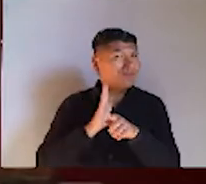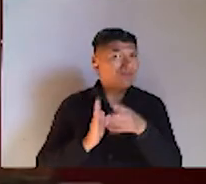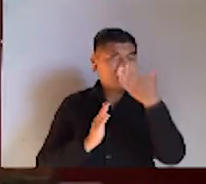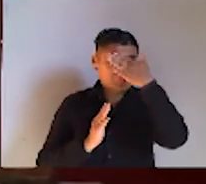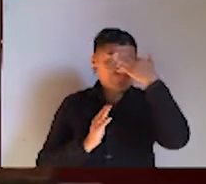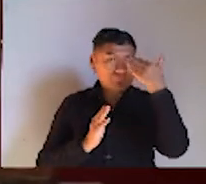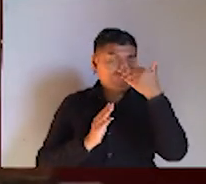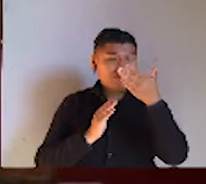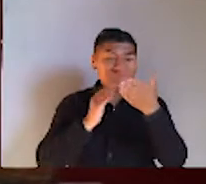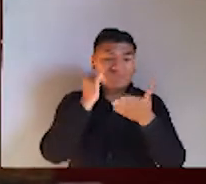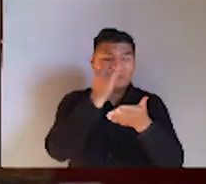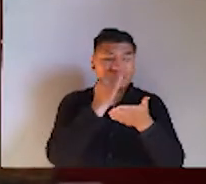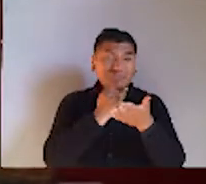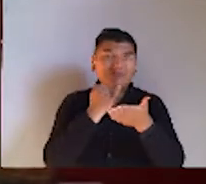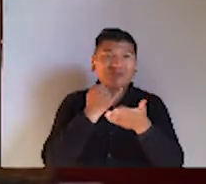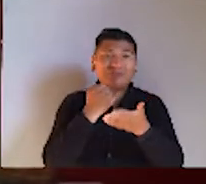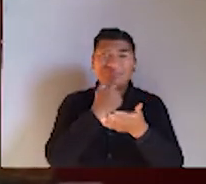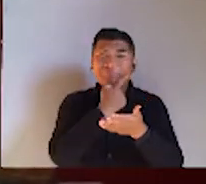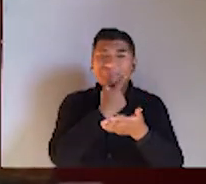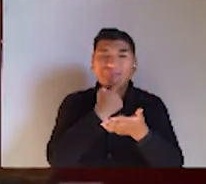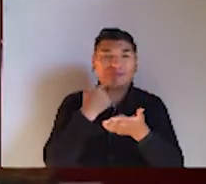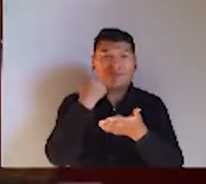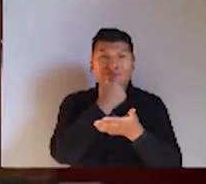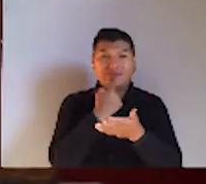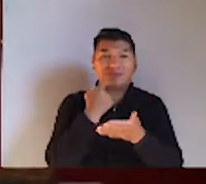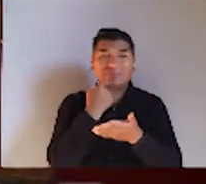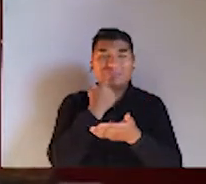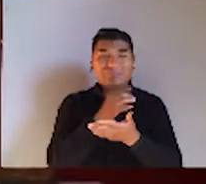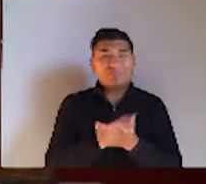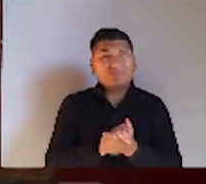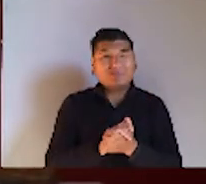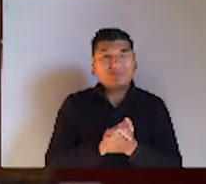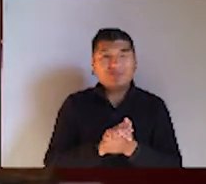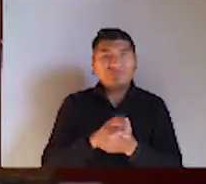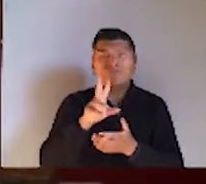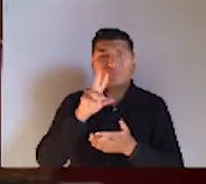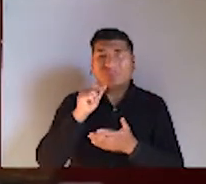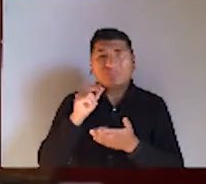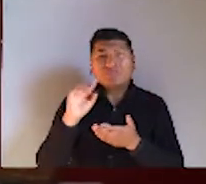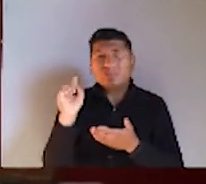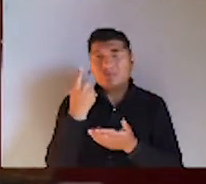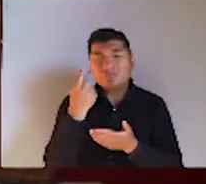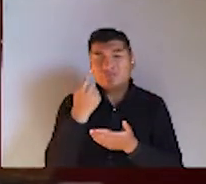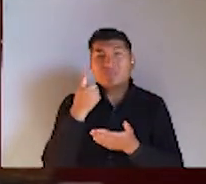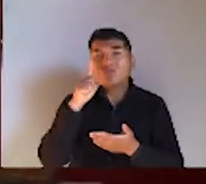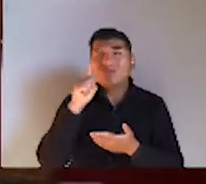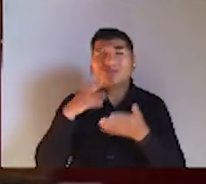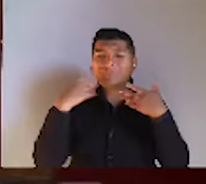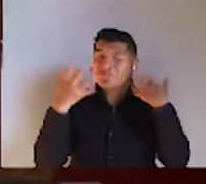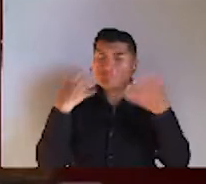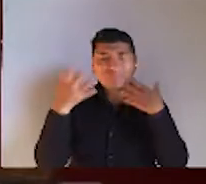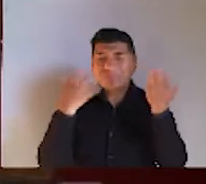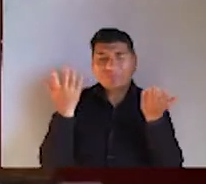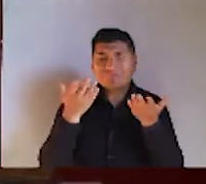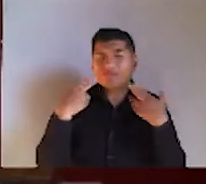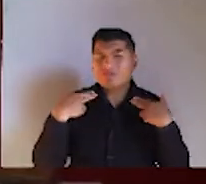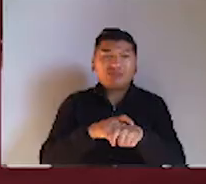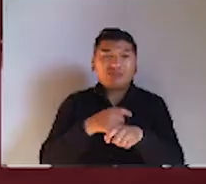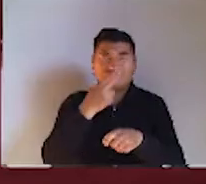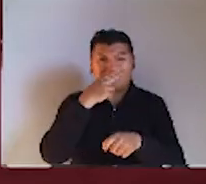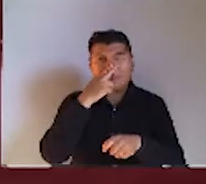de dibujar una sonrisa en sus labios, que no es simplemente una alegría